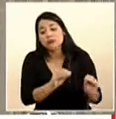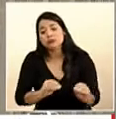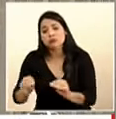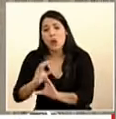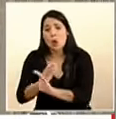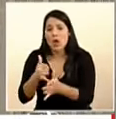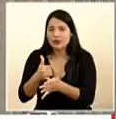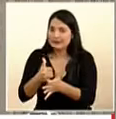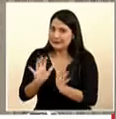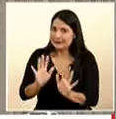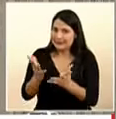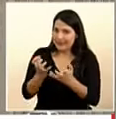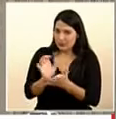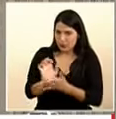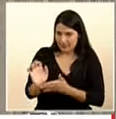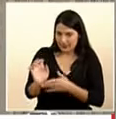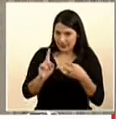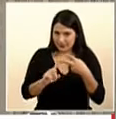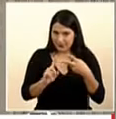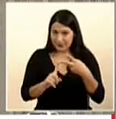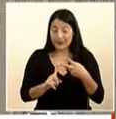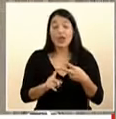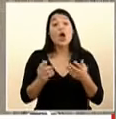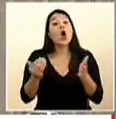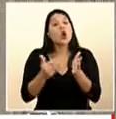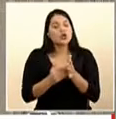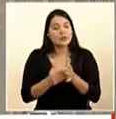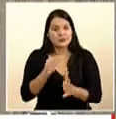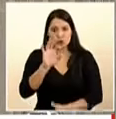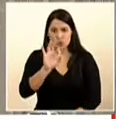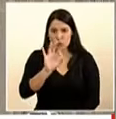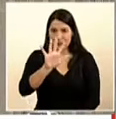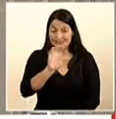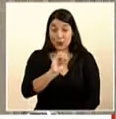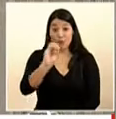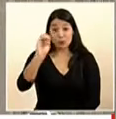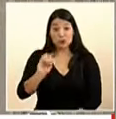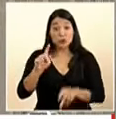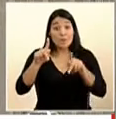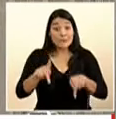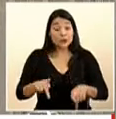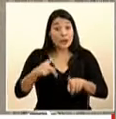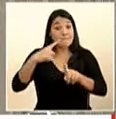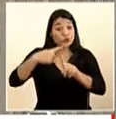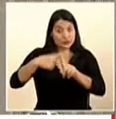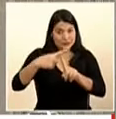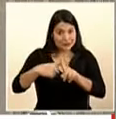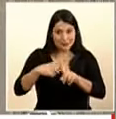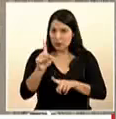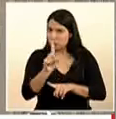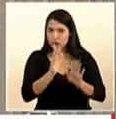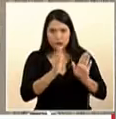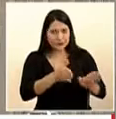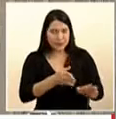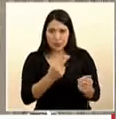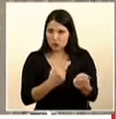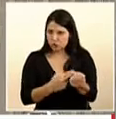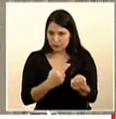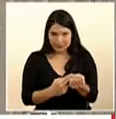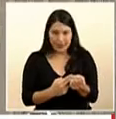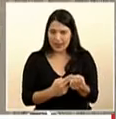del 95% de los pacientes detectados no están hospitalizados tenemos un porcentaje aún